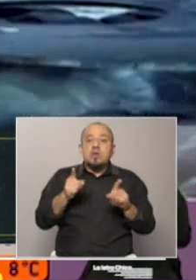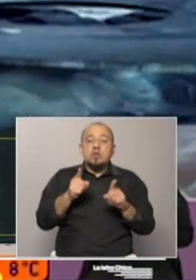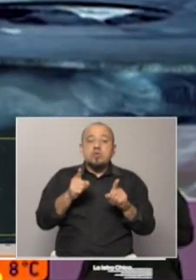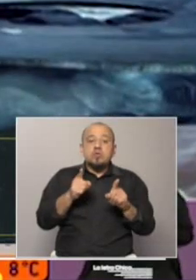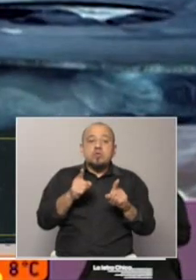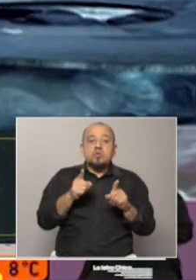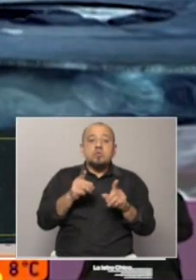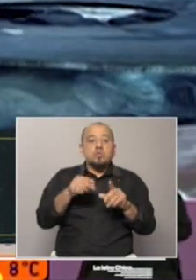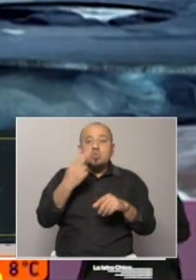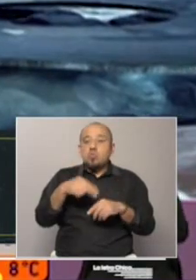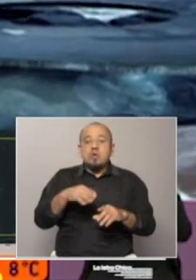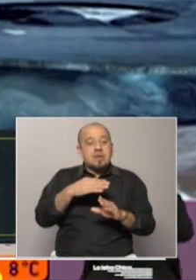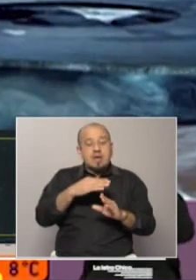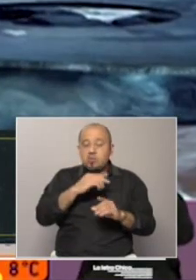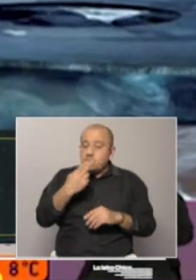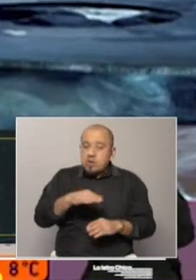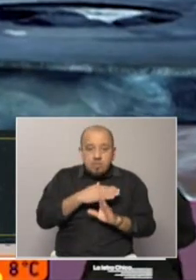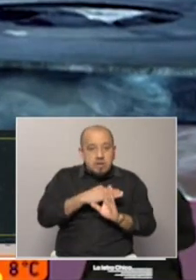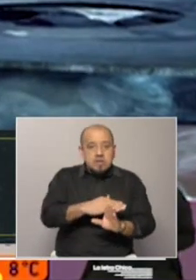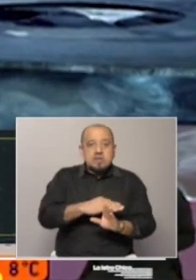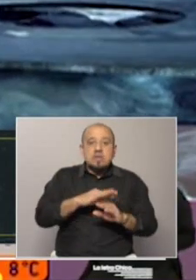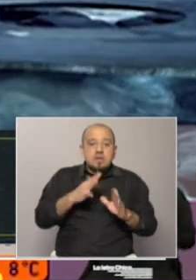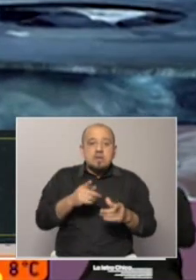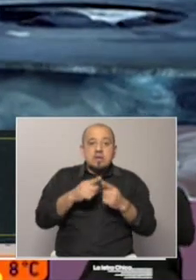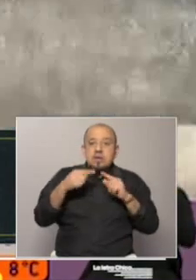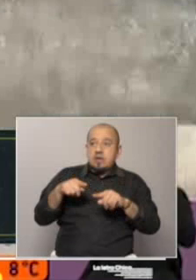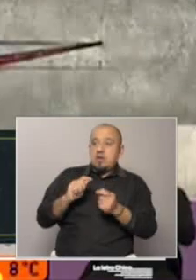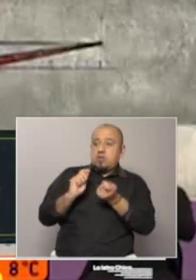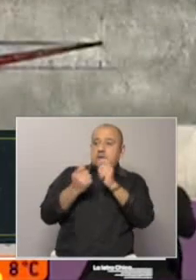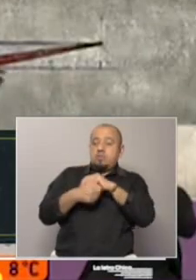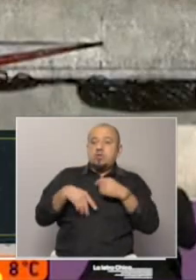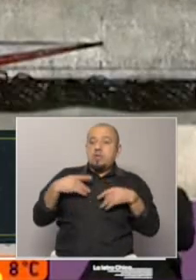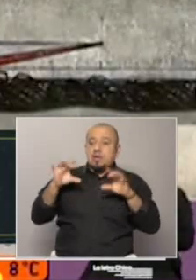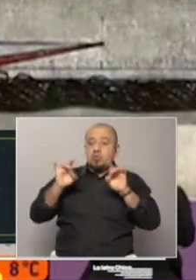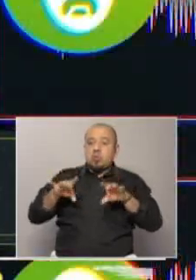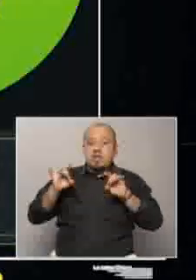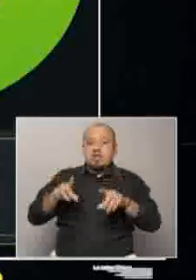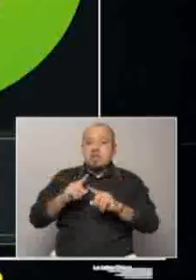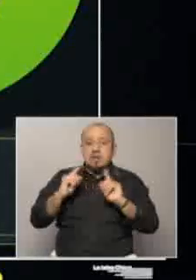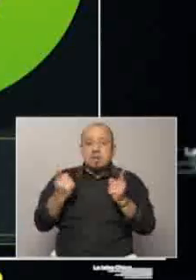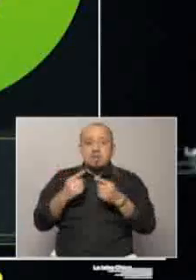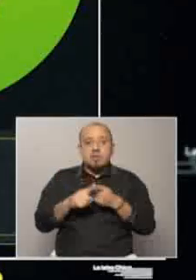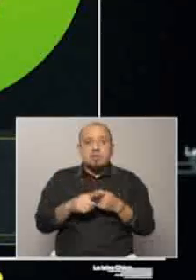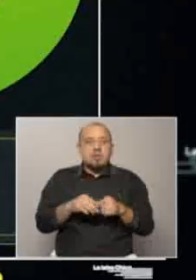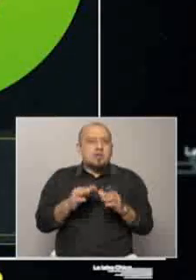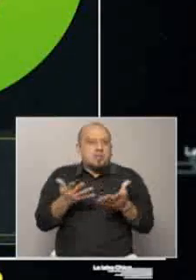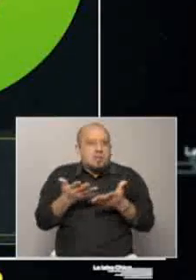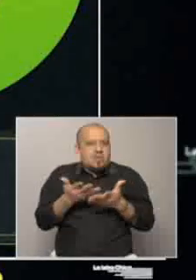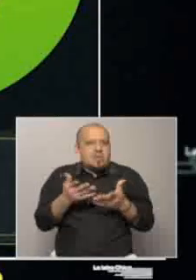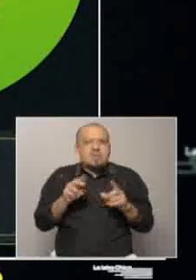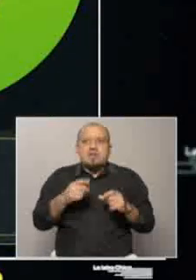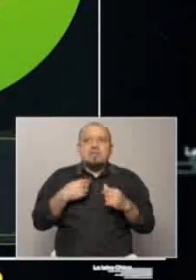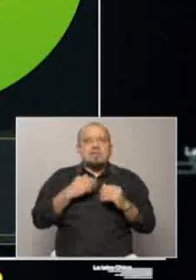nunca más que realmente el ser humano está subordinado a los cambios de la naturaleza y no al revés? Es como el tema del momento, ¿no? El de